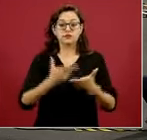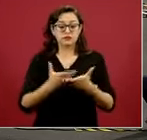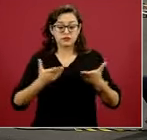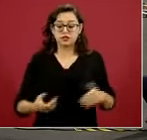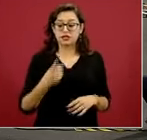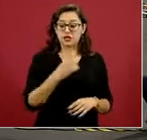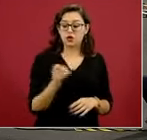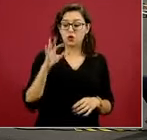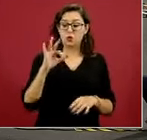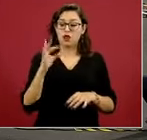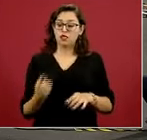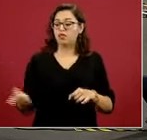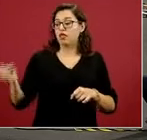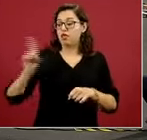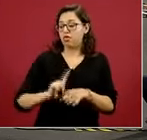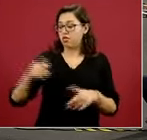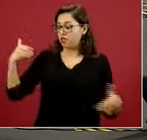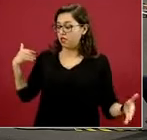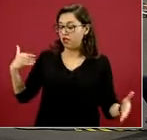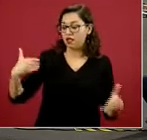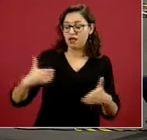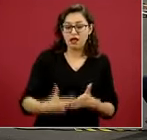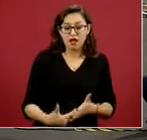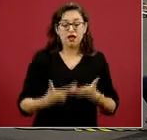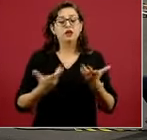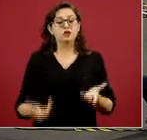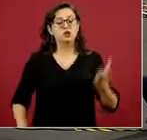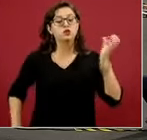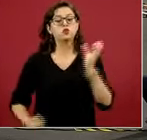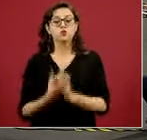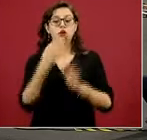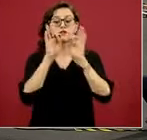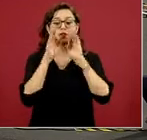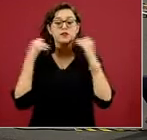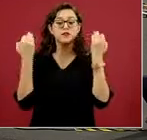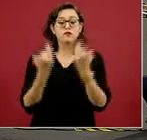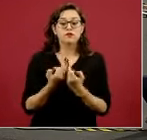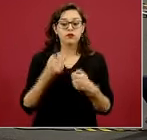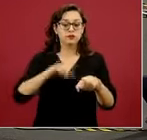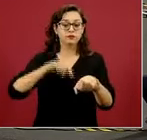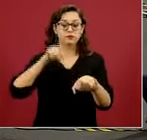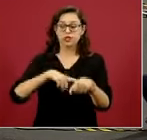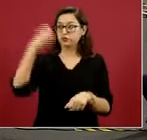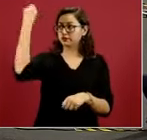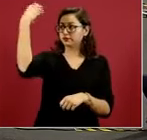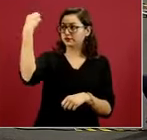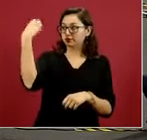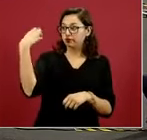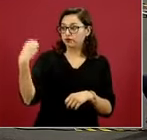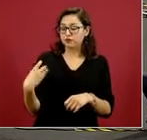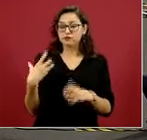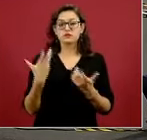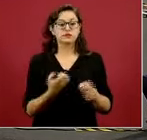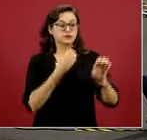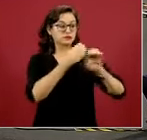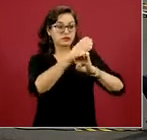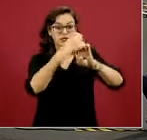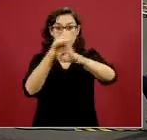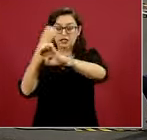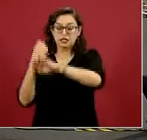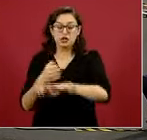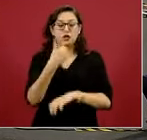se pasó una estrategia que con base en el semáforo de riesgo COVID, cada una de las entidades federativas